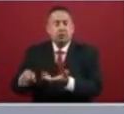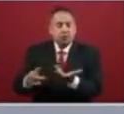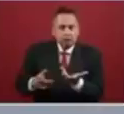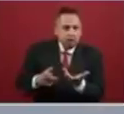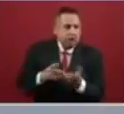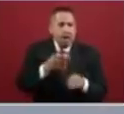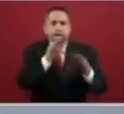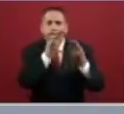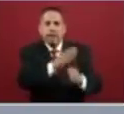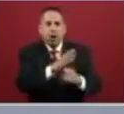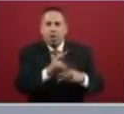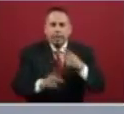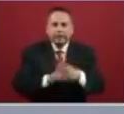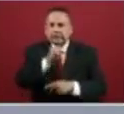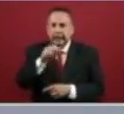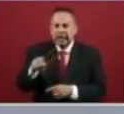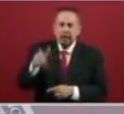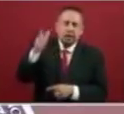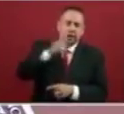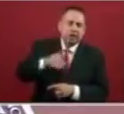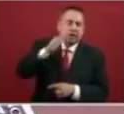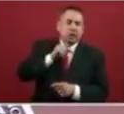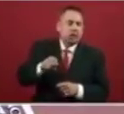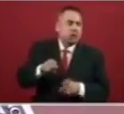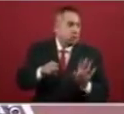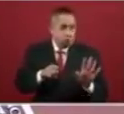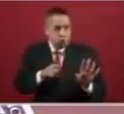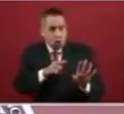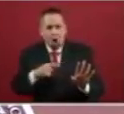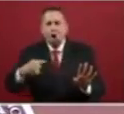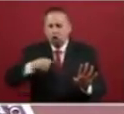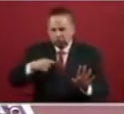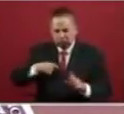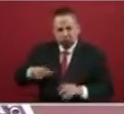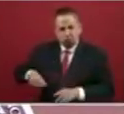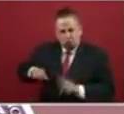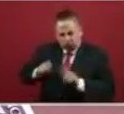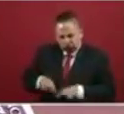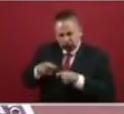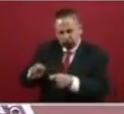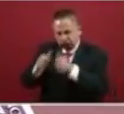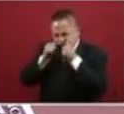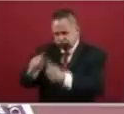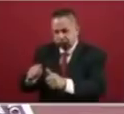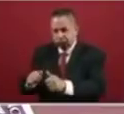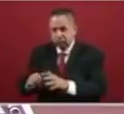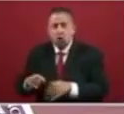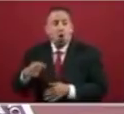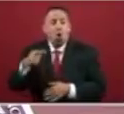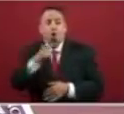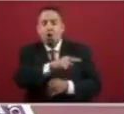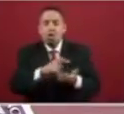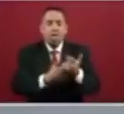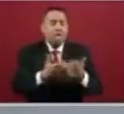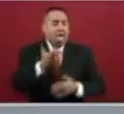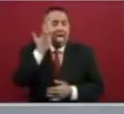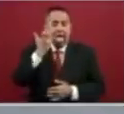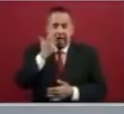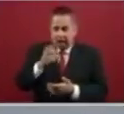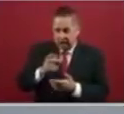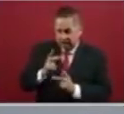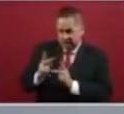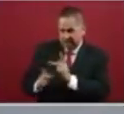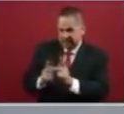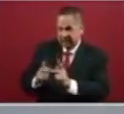sujetos de crédito para los bancos o son presa de usureros,